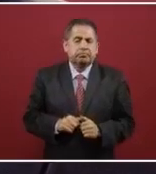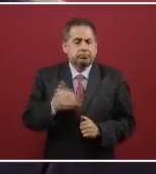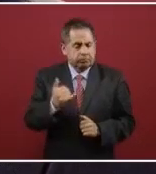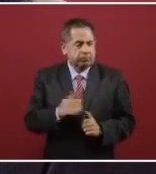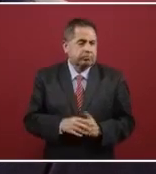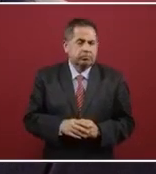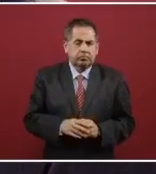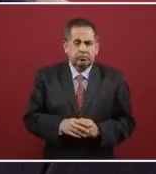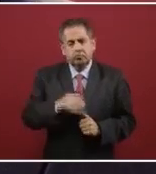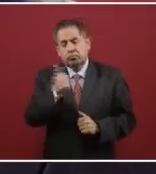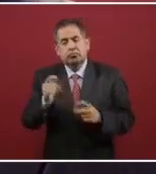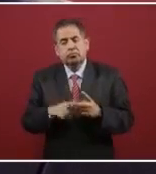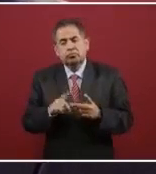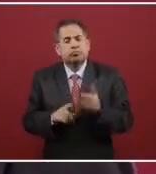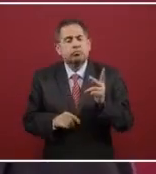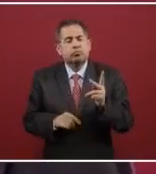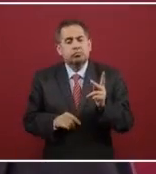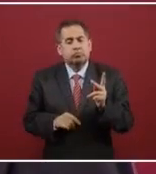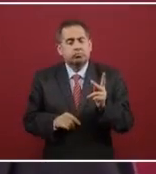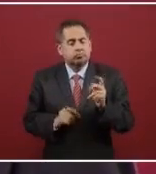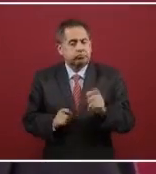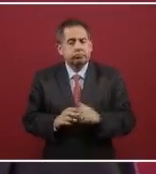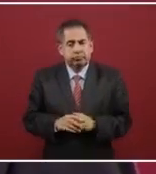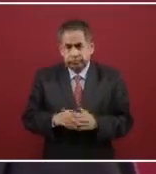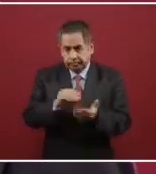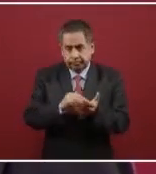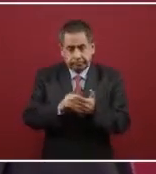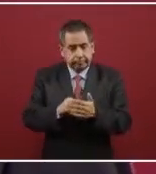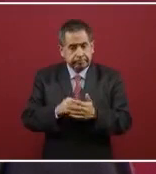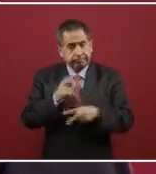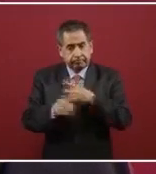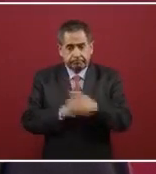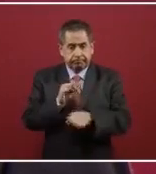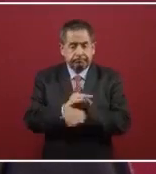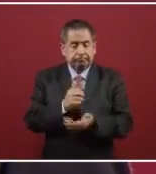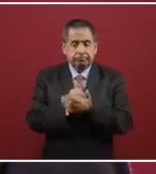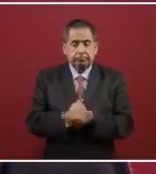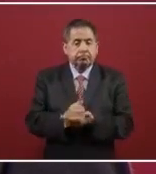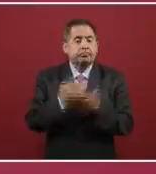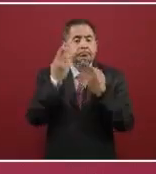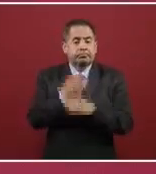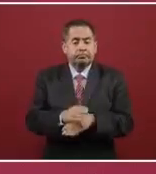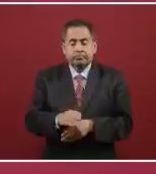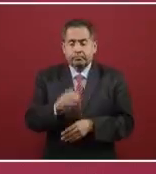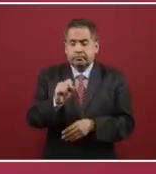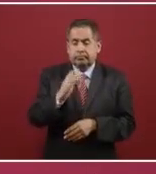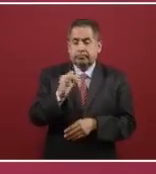Y lo otro, estamos también fortaleciendo al Banco de Bienestar.